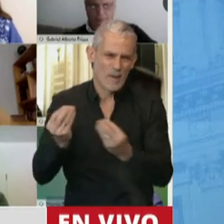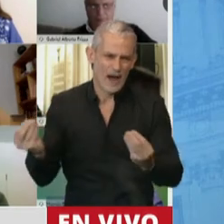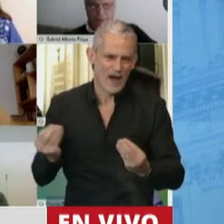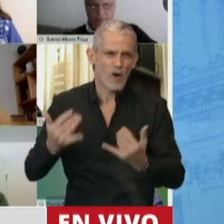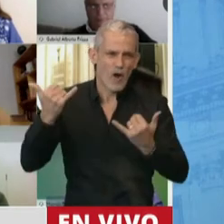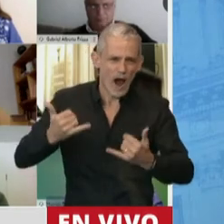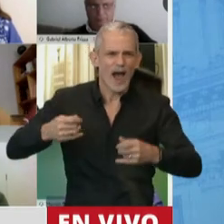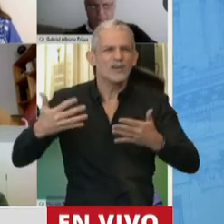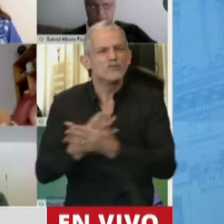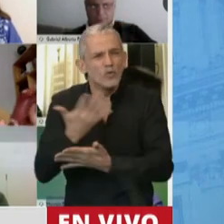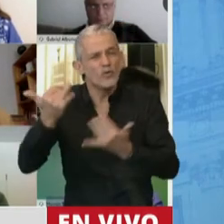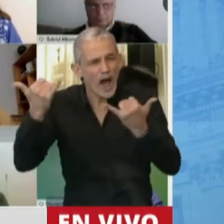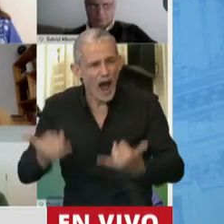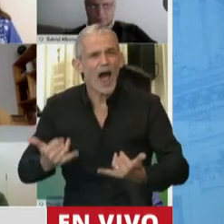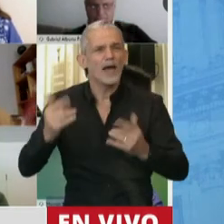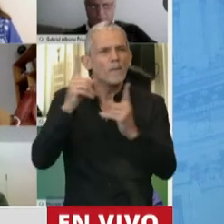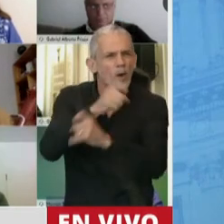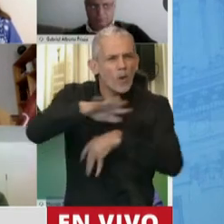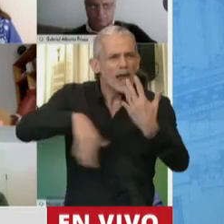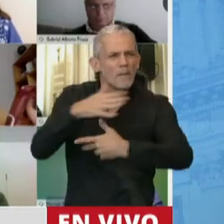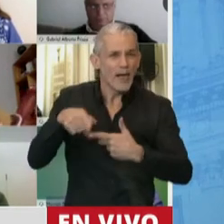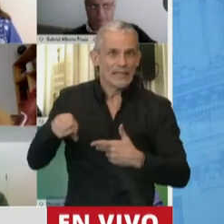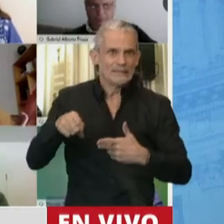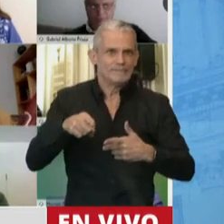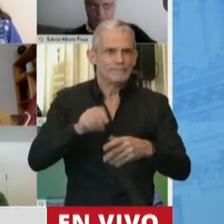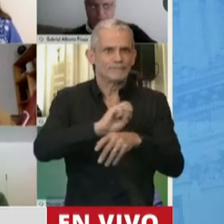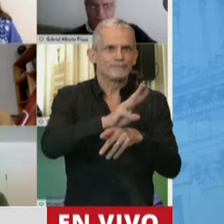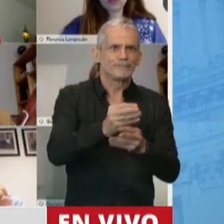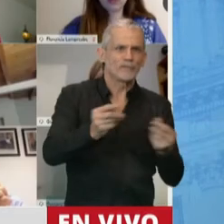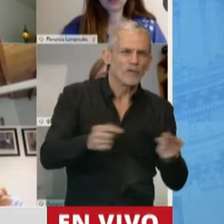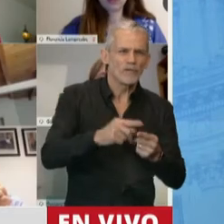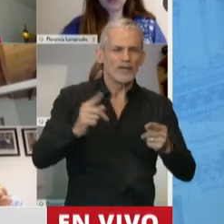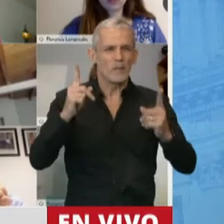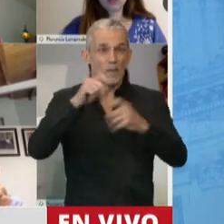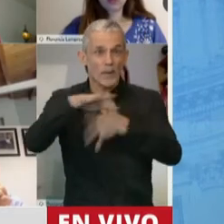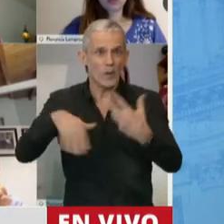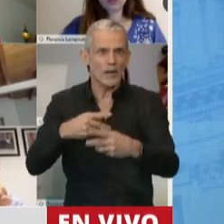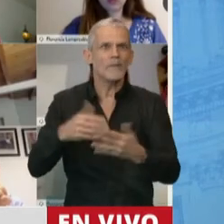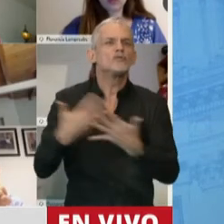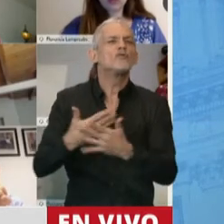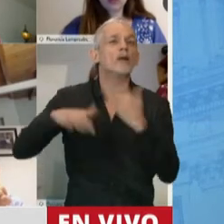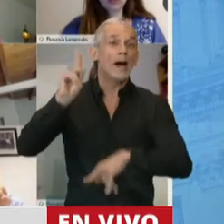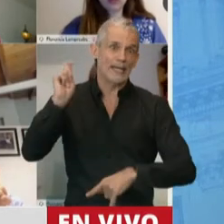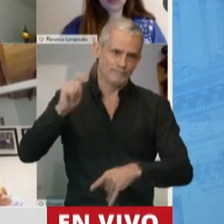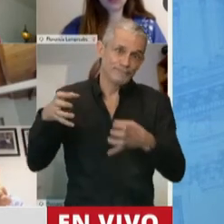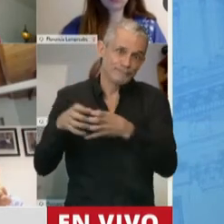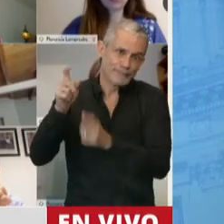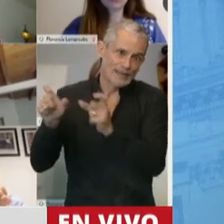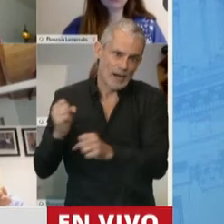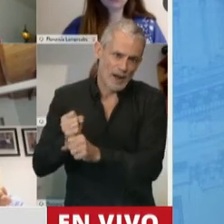los coletazos de los sufrimientos que generan este tipo de crisis. En ese